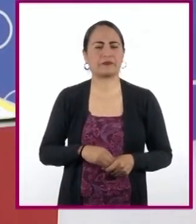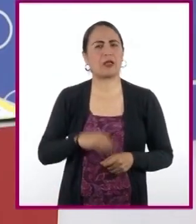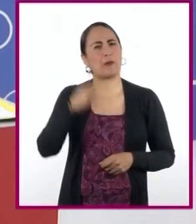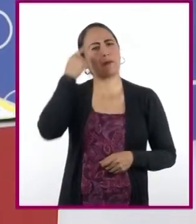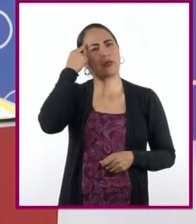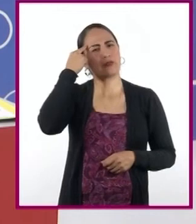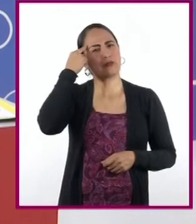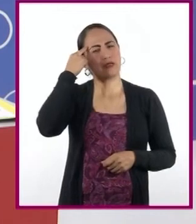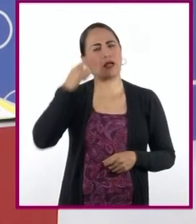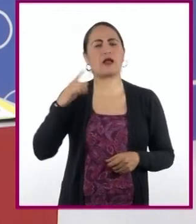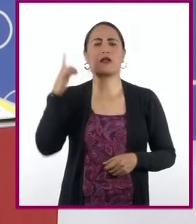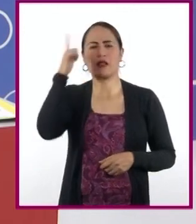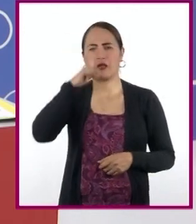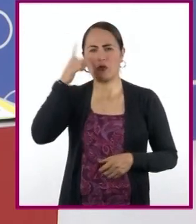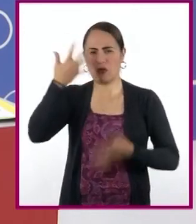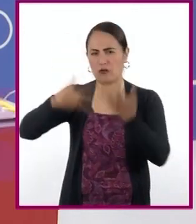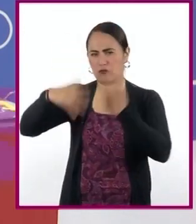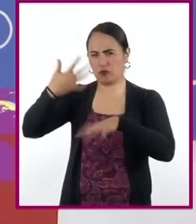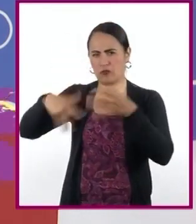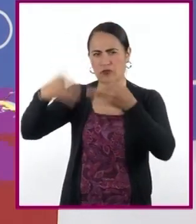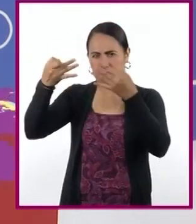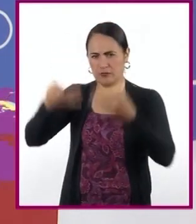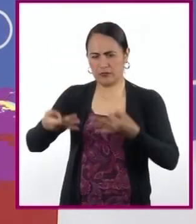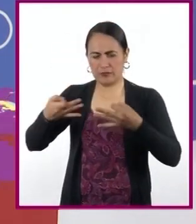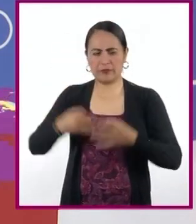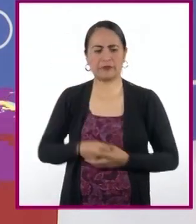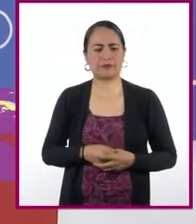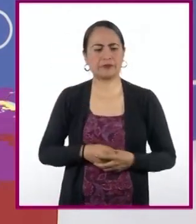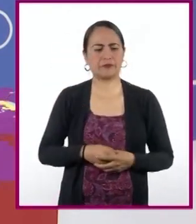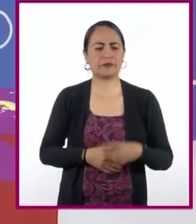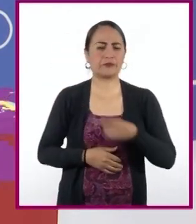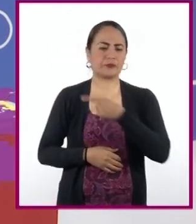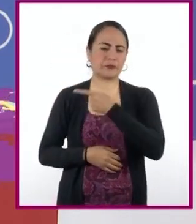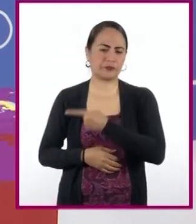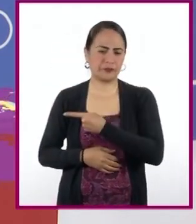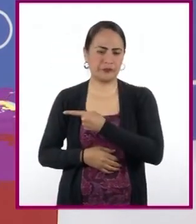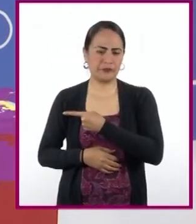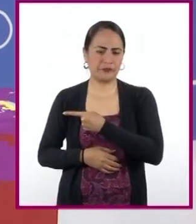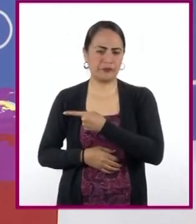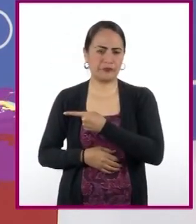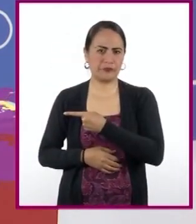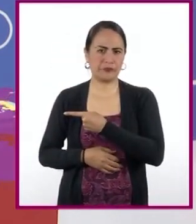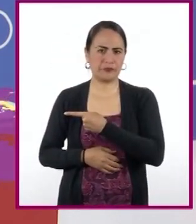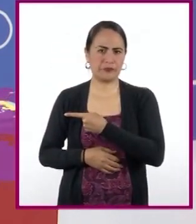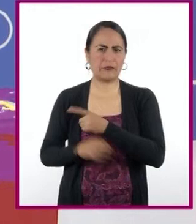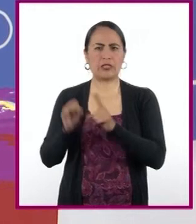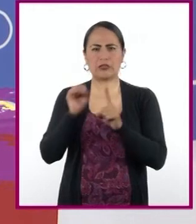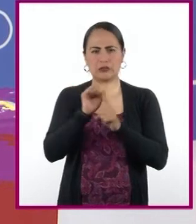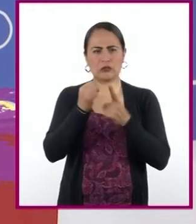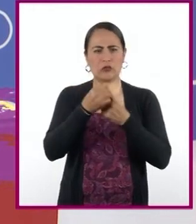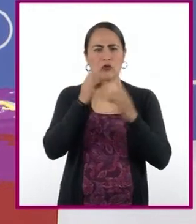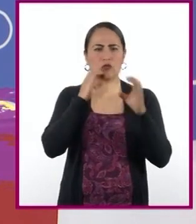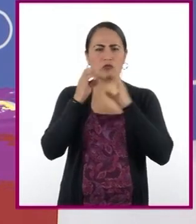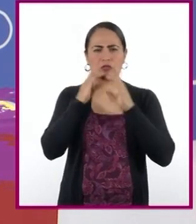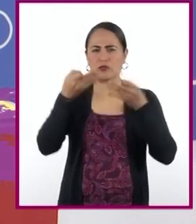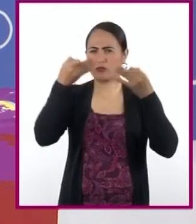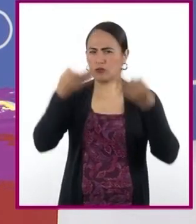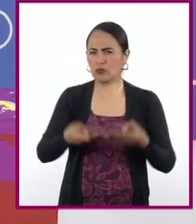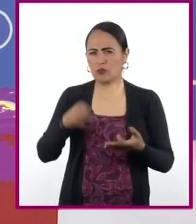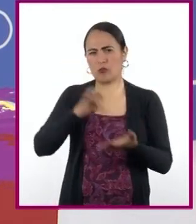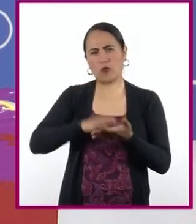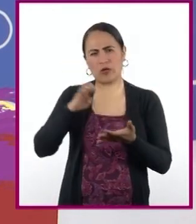Recapitulemos el lenguaje formal. Se utiliza en situaciones comunicativas formales, como el